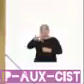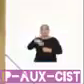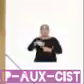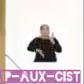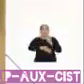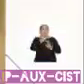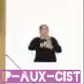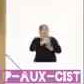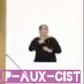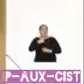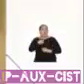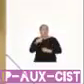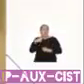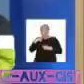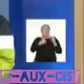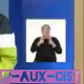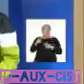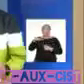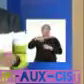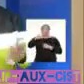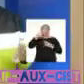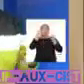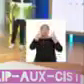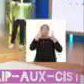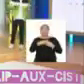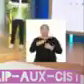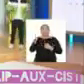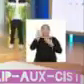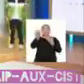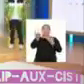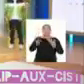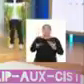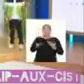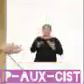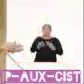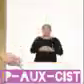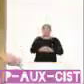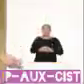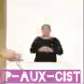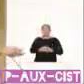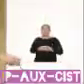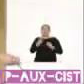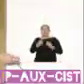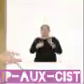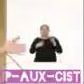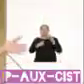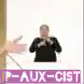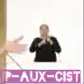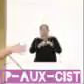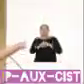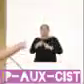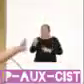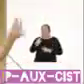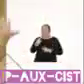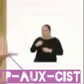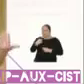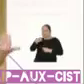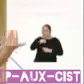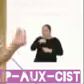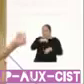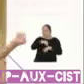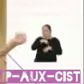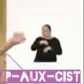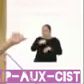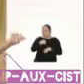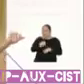te tienes que ir. Ya estoy al aire. Nos vemos más tarde. Bienvenidas y bienven... ¿Cómo que estoy al aire? Si a esta hora me toca